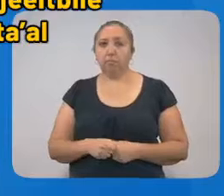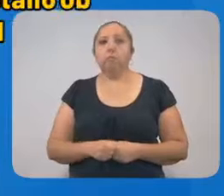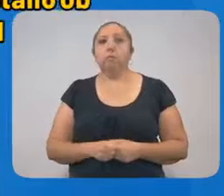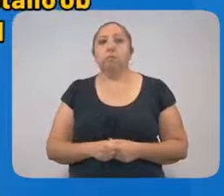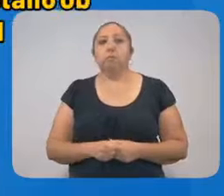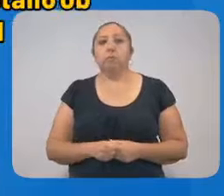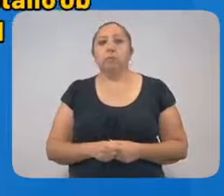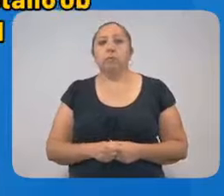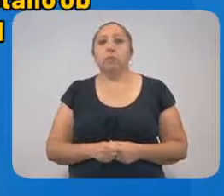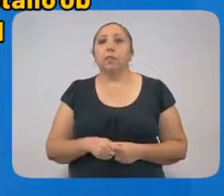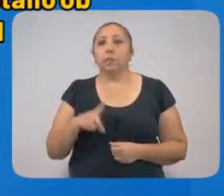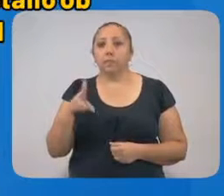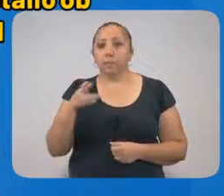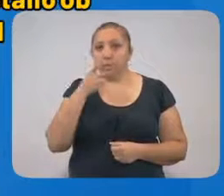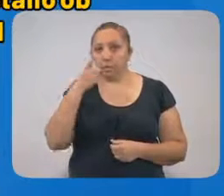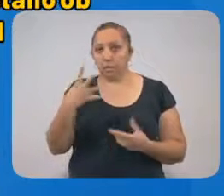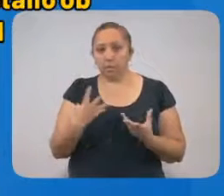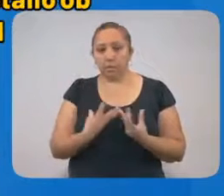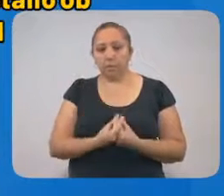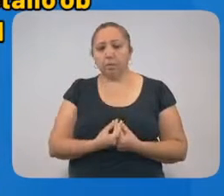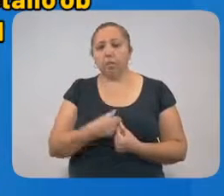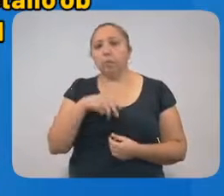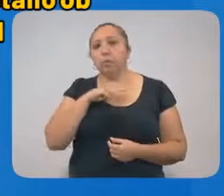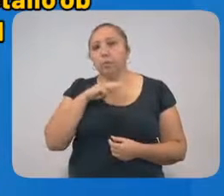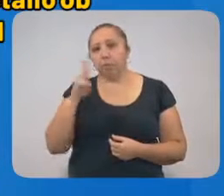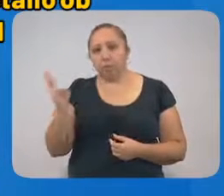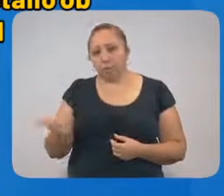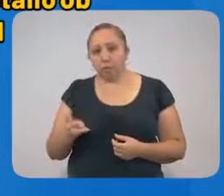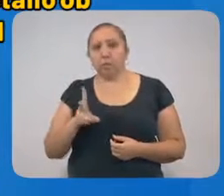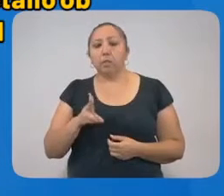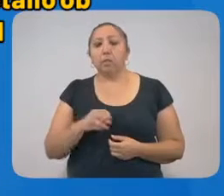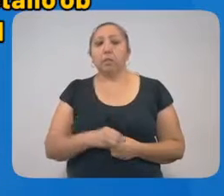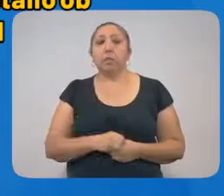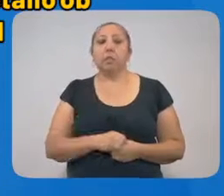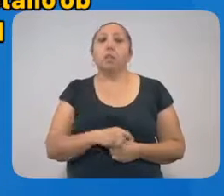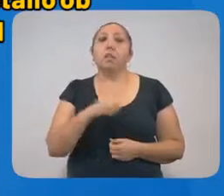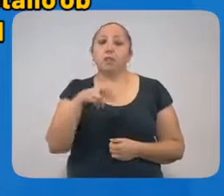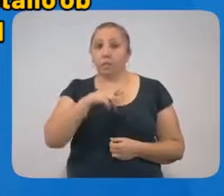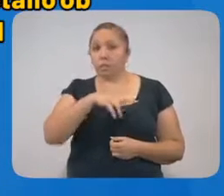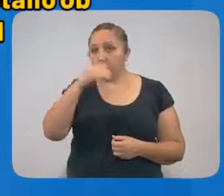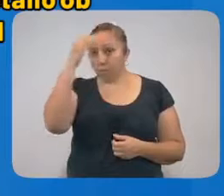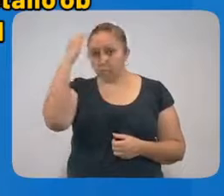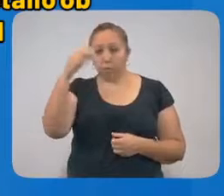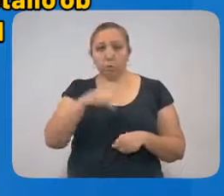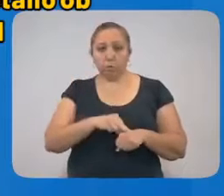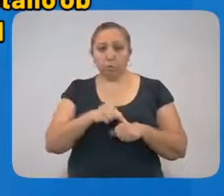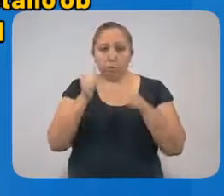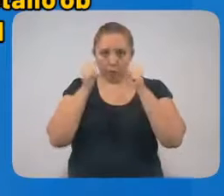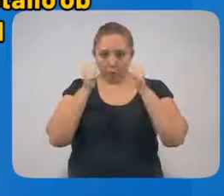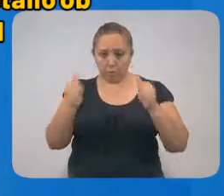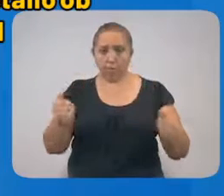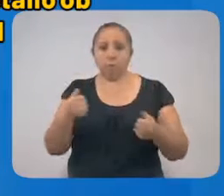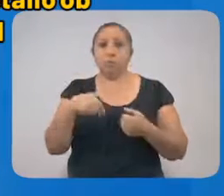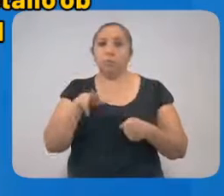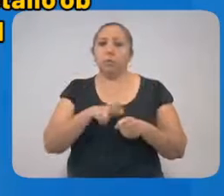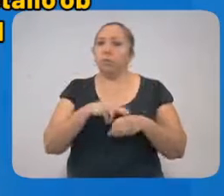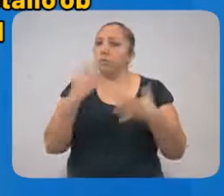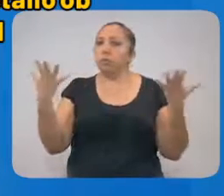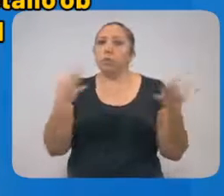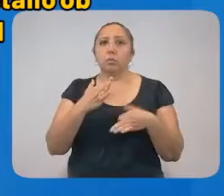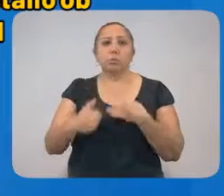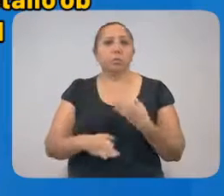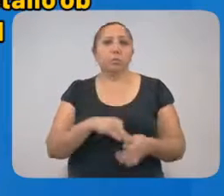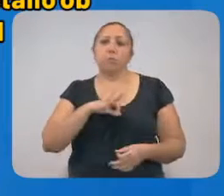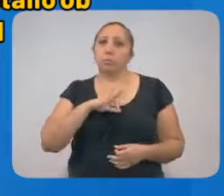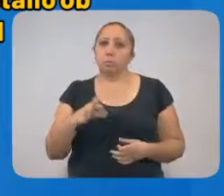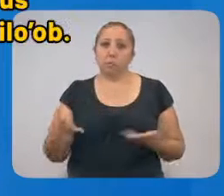salud. Manifestamos nuestro profundo pesar y nuestro reconocimiento a nuestros compañeros que los atendieron en el hospital y que hicieron todo lo que estuvo